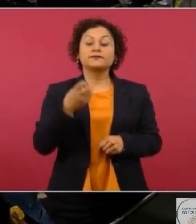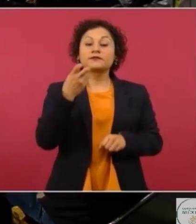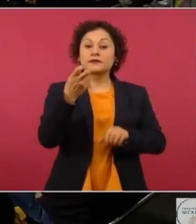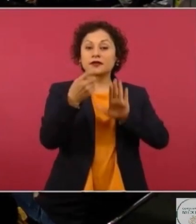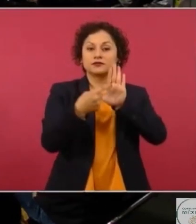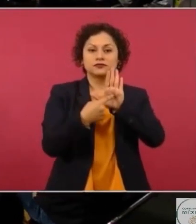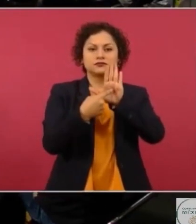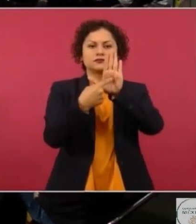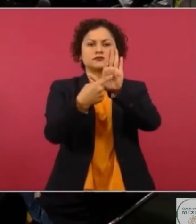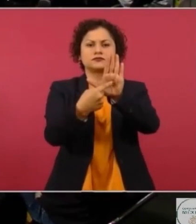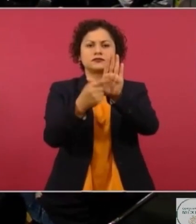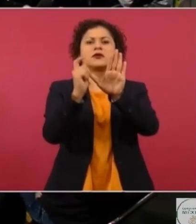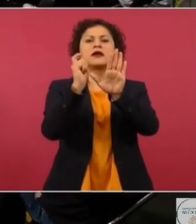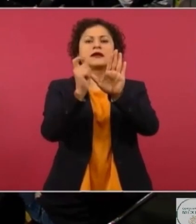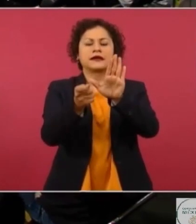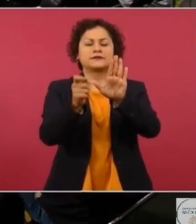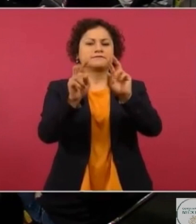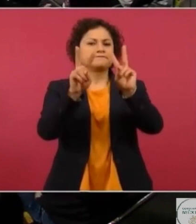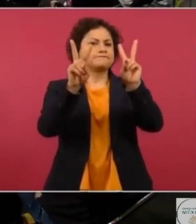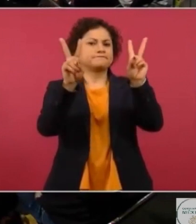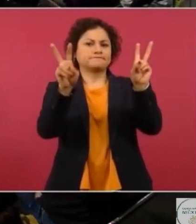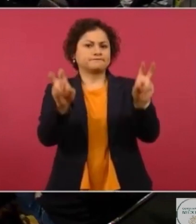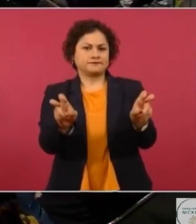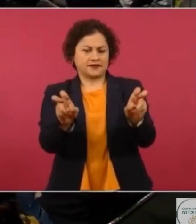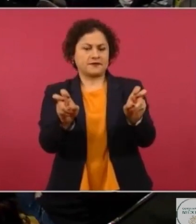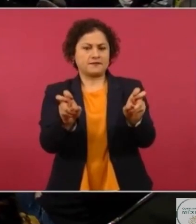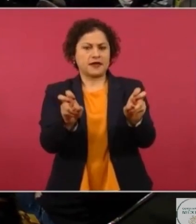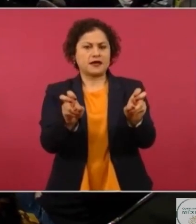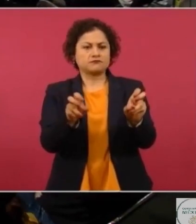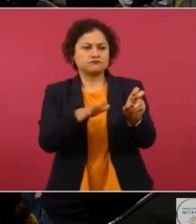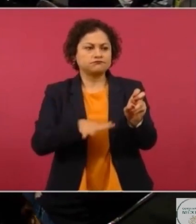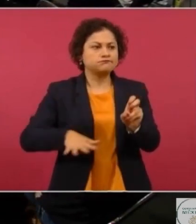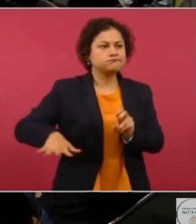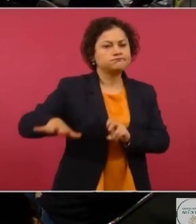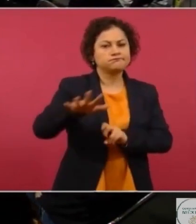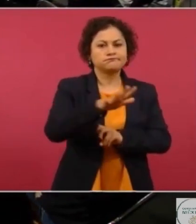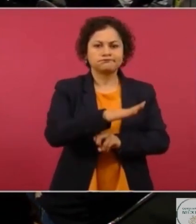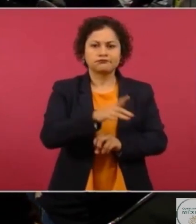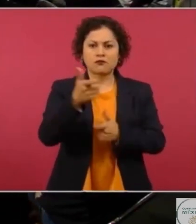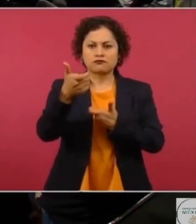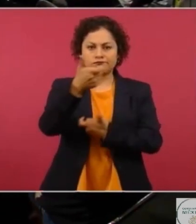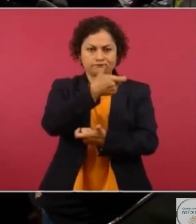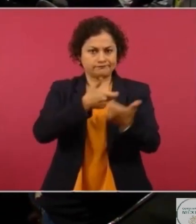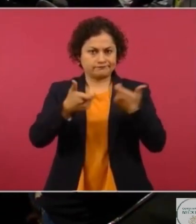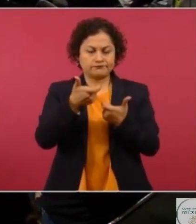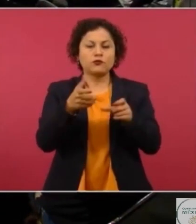socioeconómicos. Esto es en cuanto a puestos de trabajo